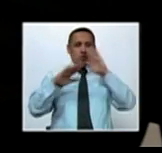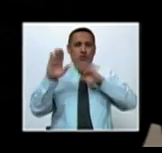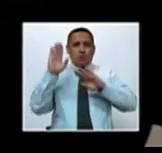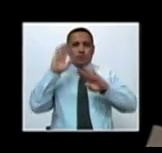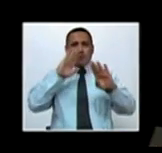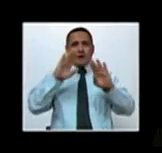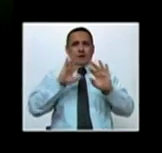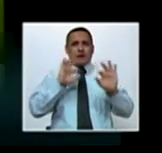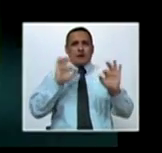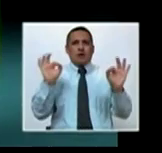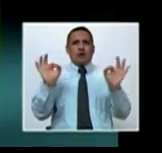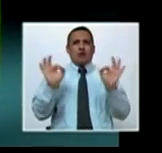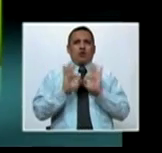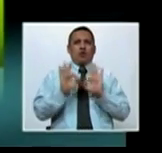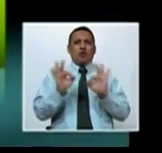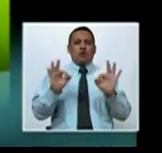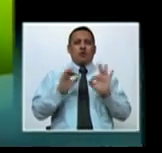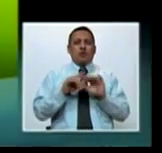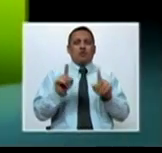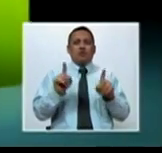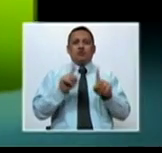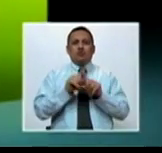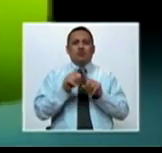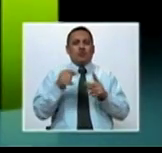e incluso